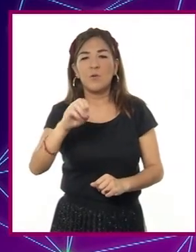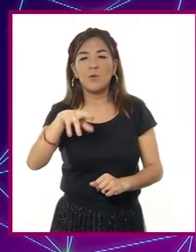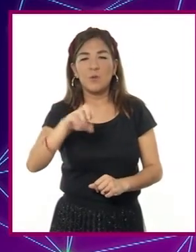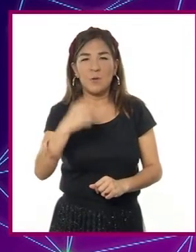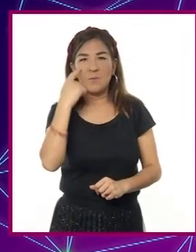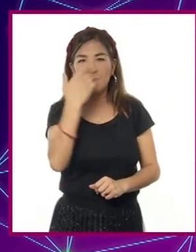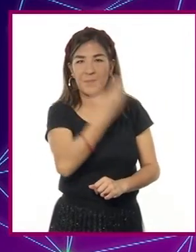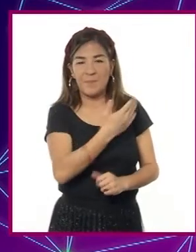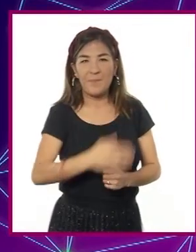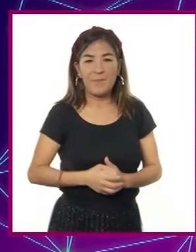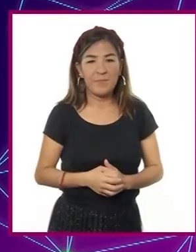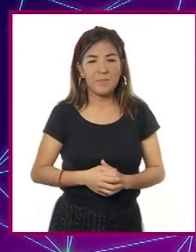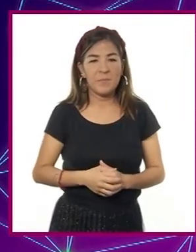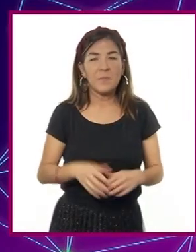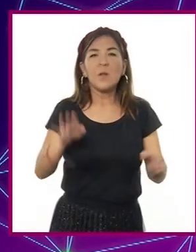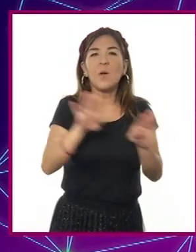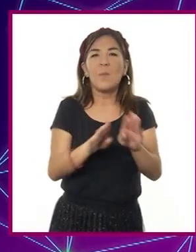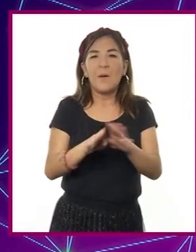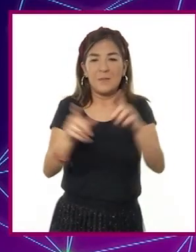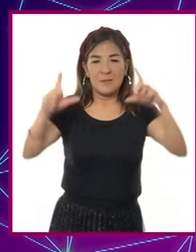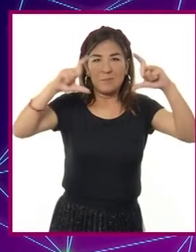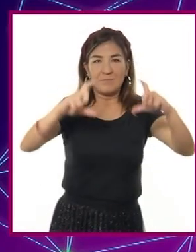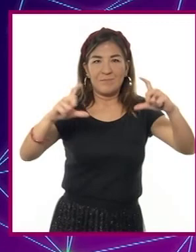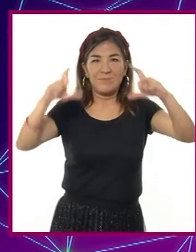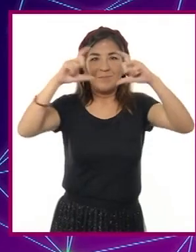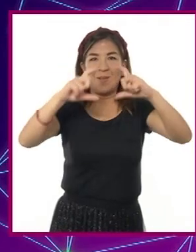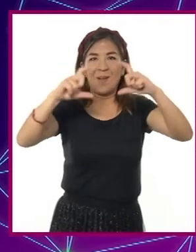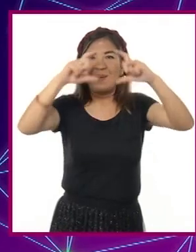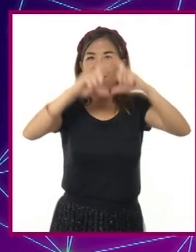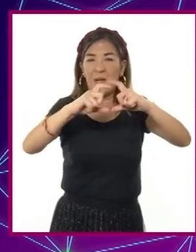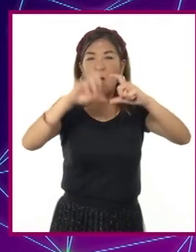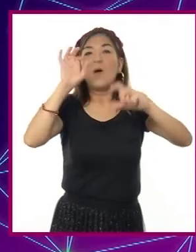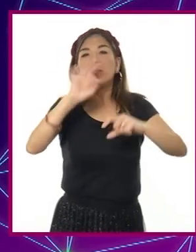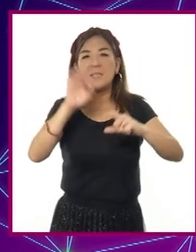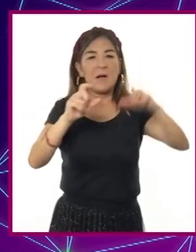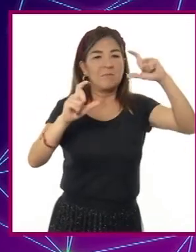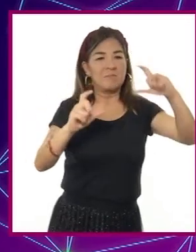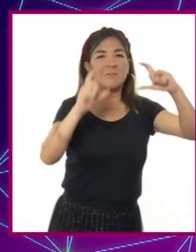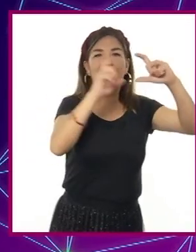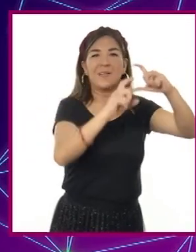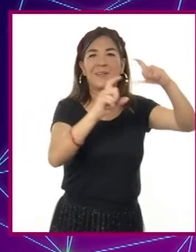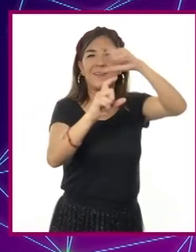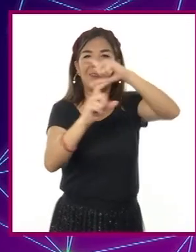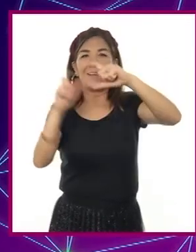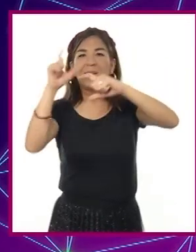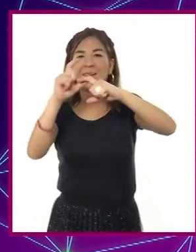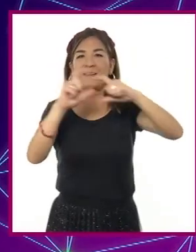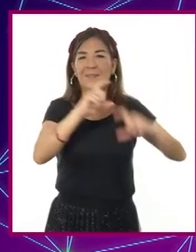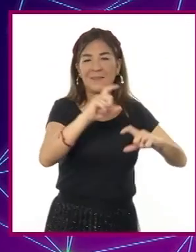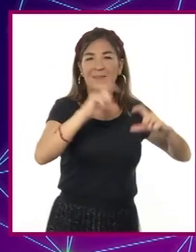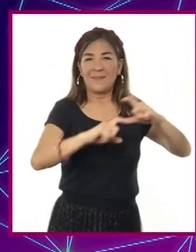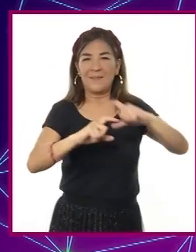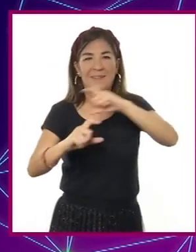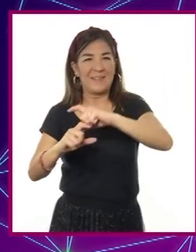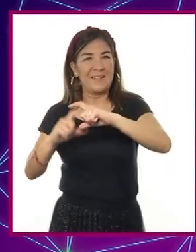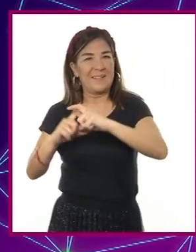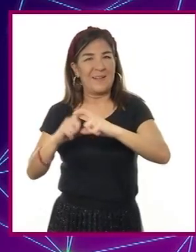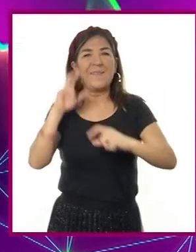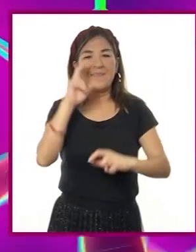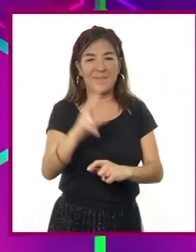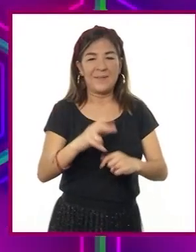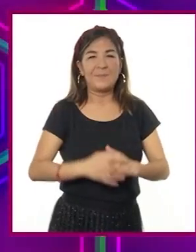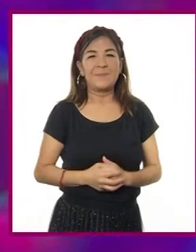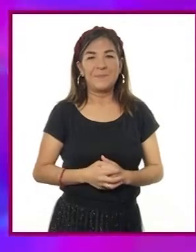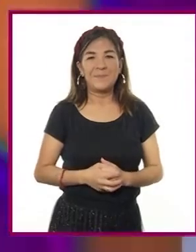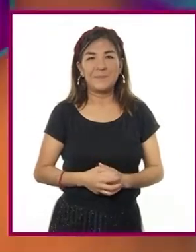algunas ocasiones, uno al lado del otro, o también sobreponiendo los octágonos para crear diferentes patrones.